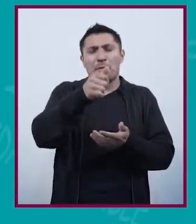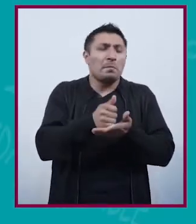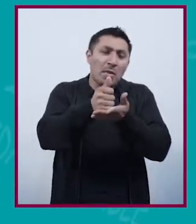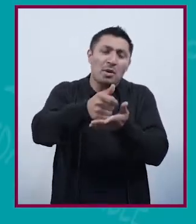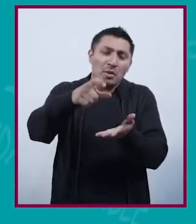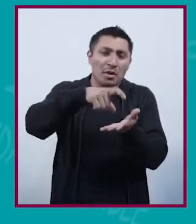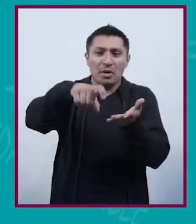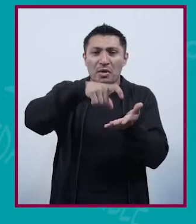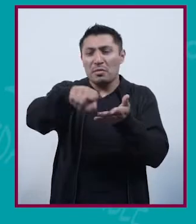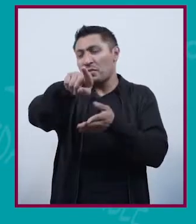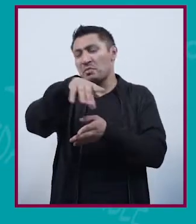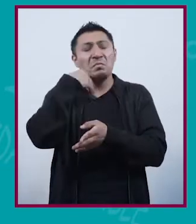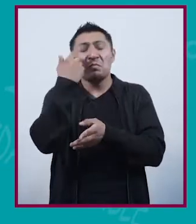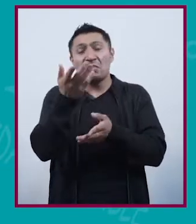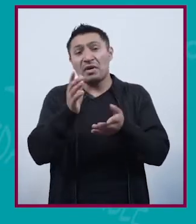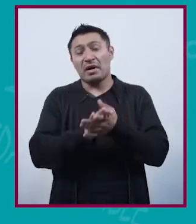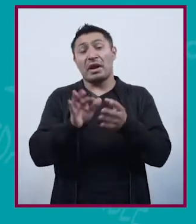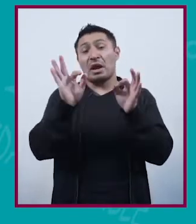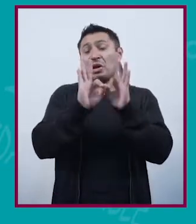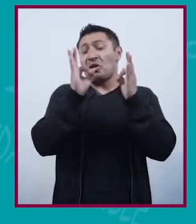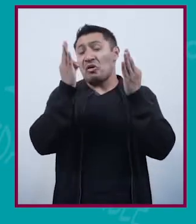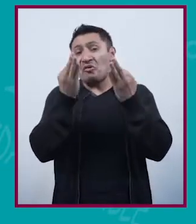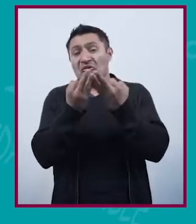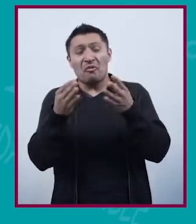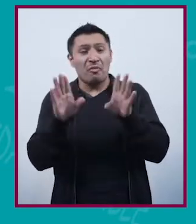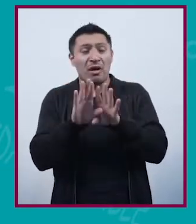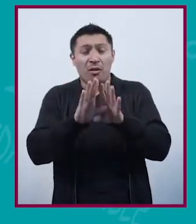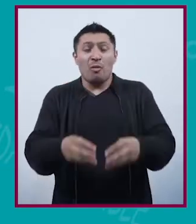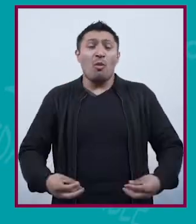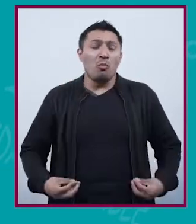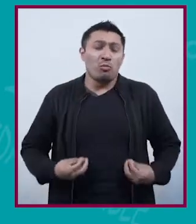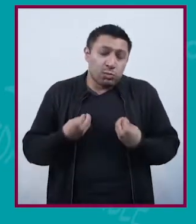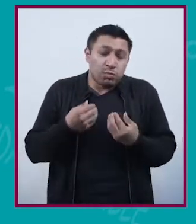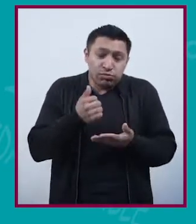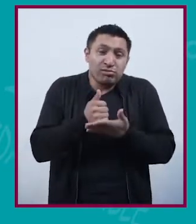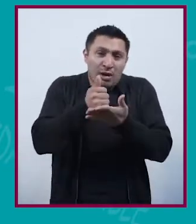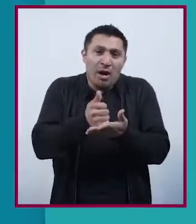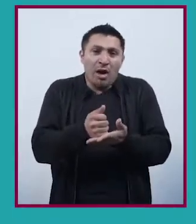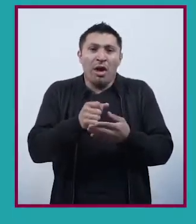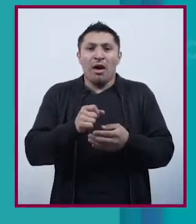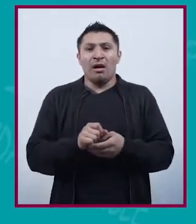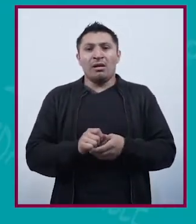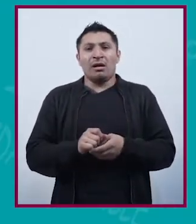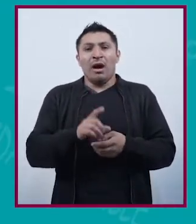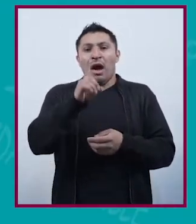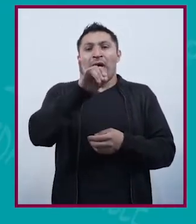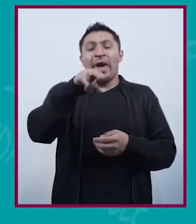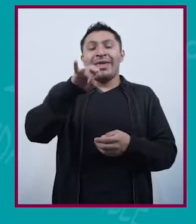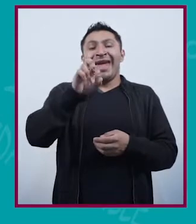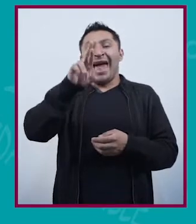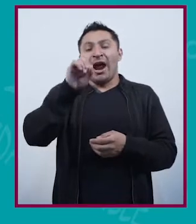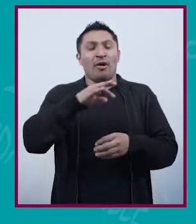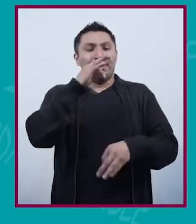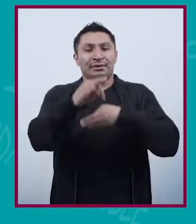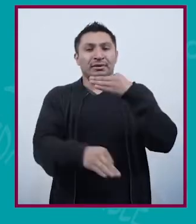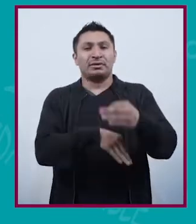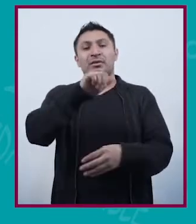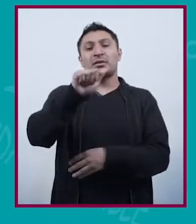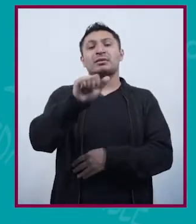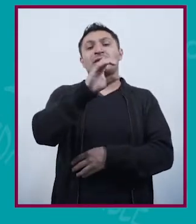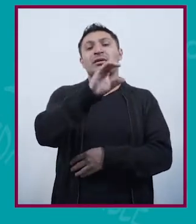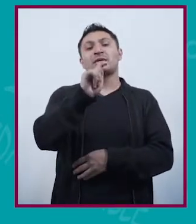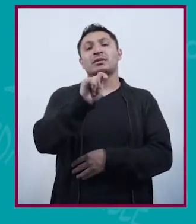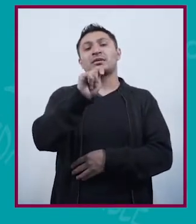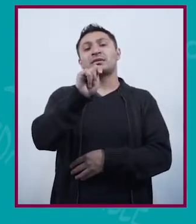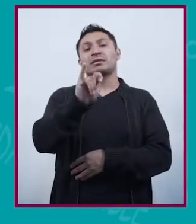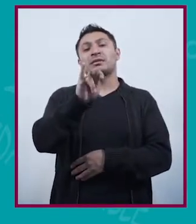lo que quieras. Vaya, una forma de vivir también. El dinero es todo activo